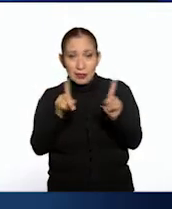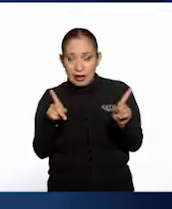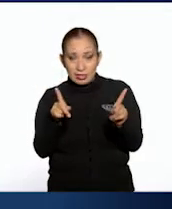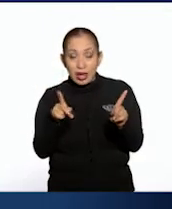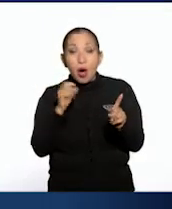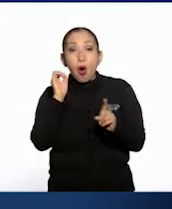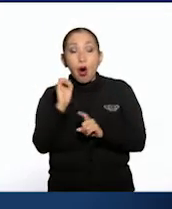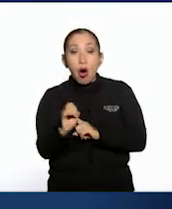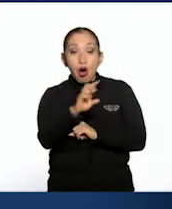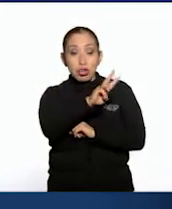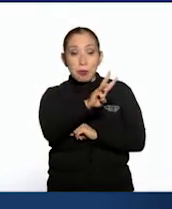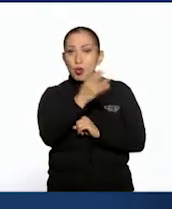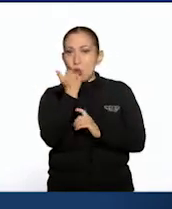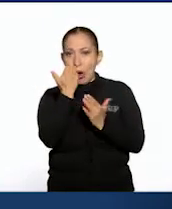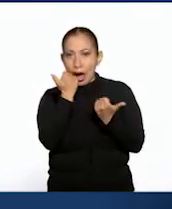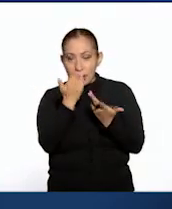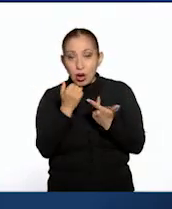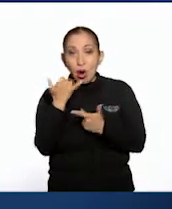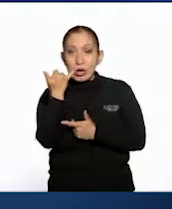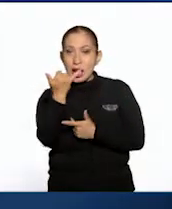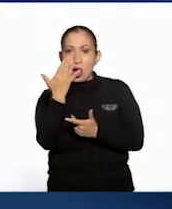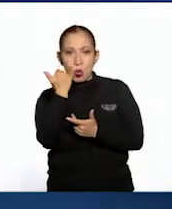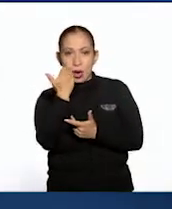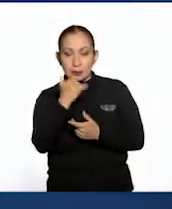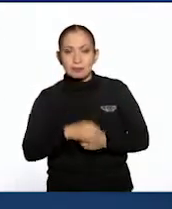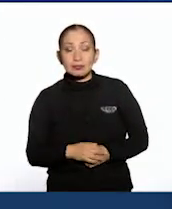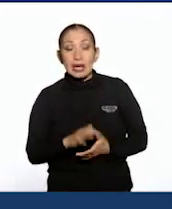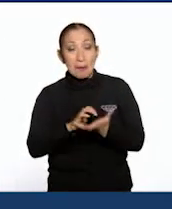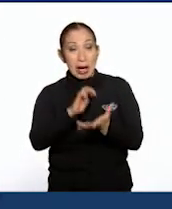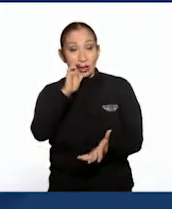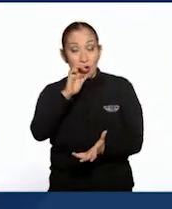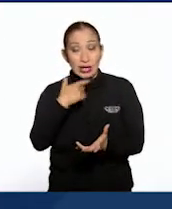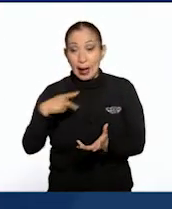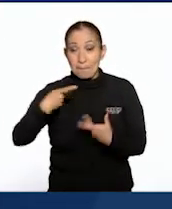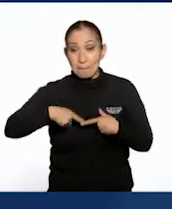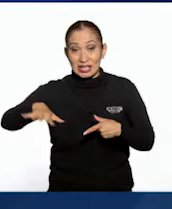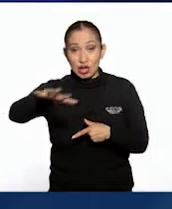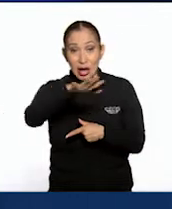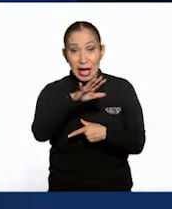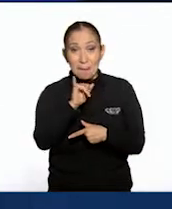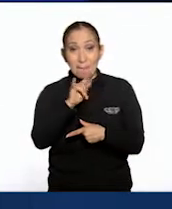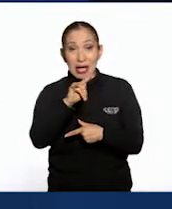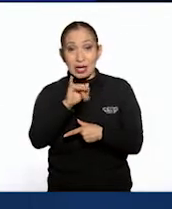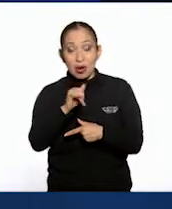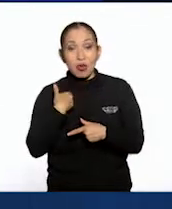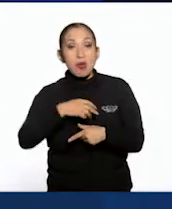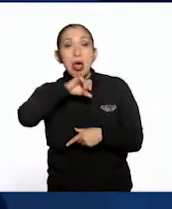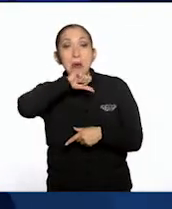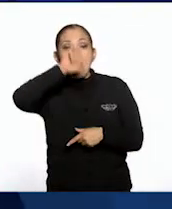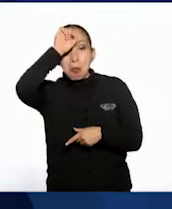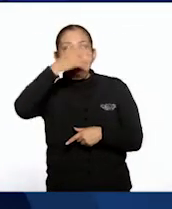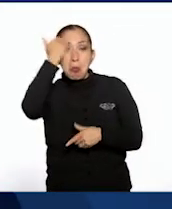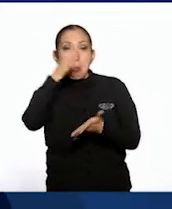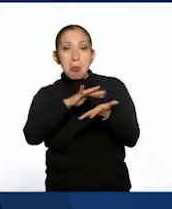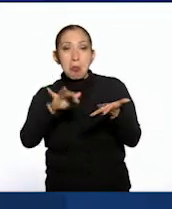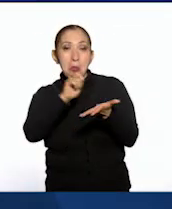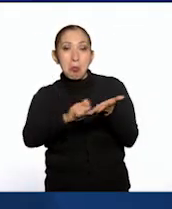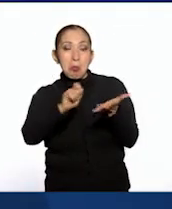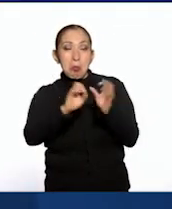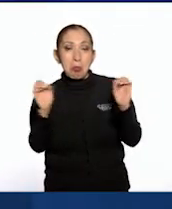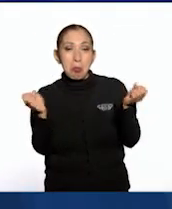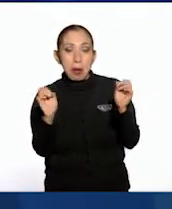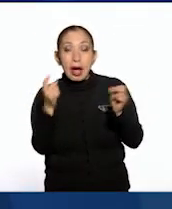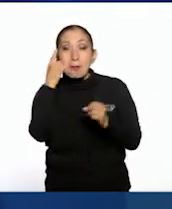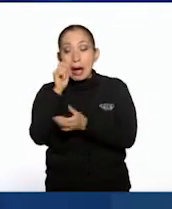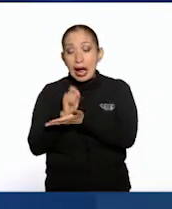contaba con la W y la Y. La mayoría de los habitantes del imperio era analfabeta.